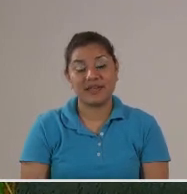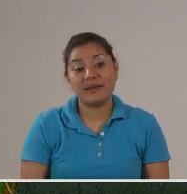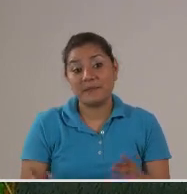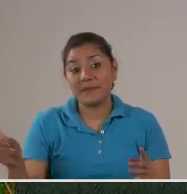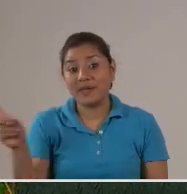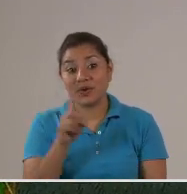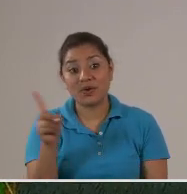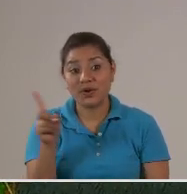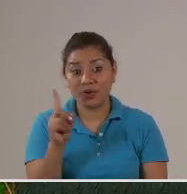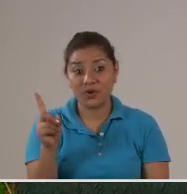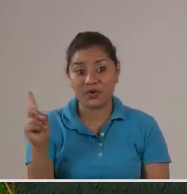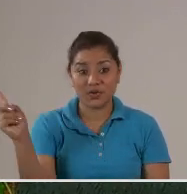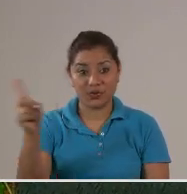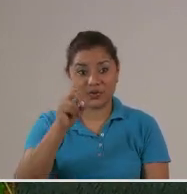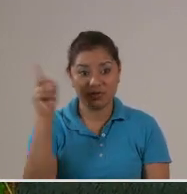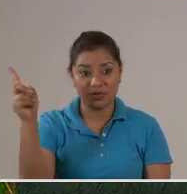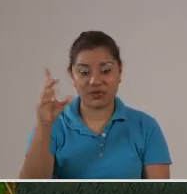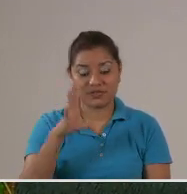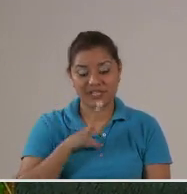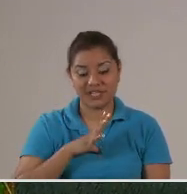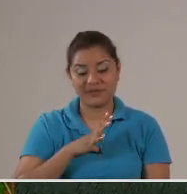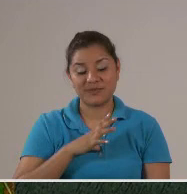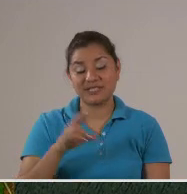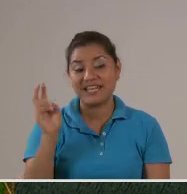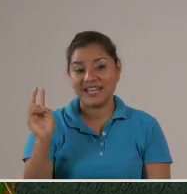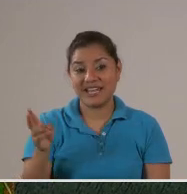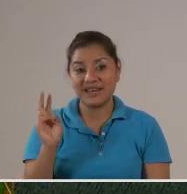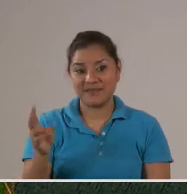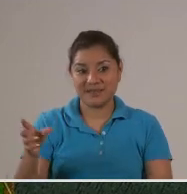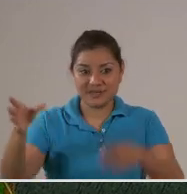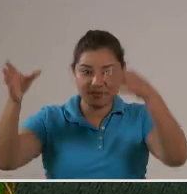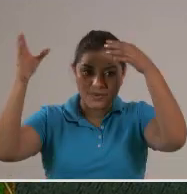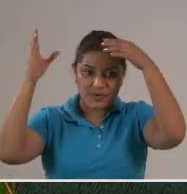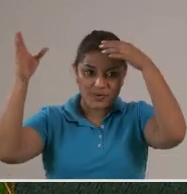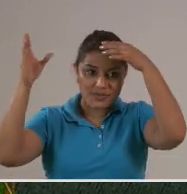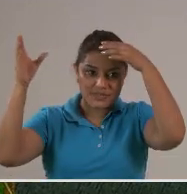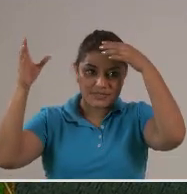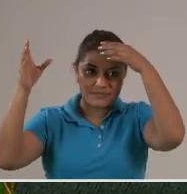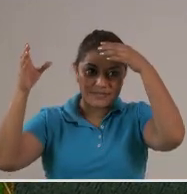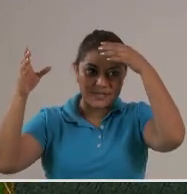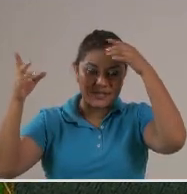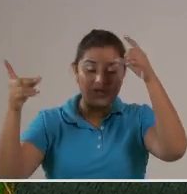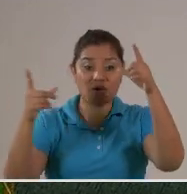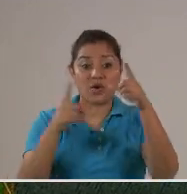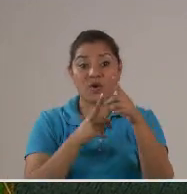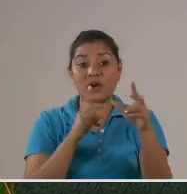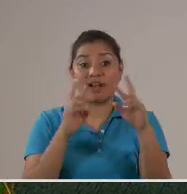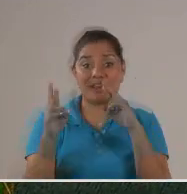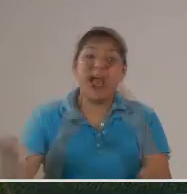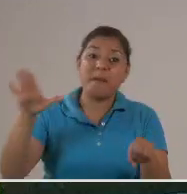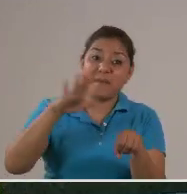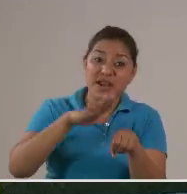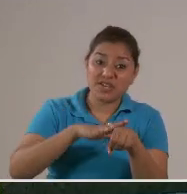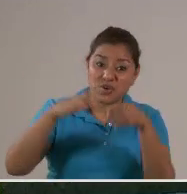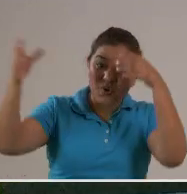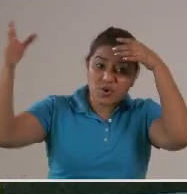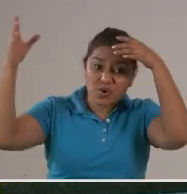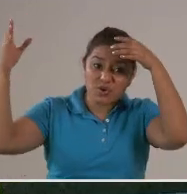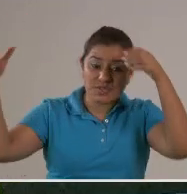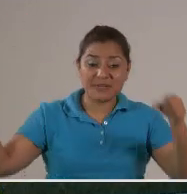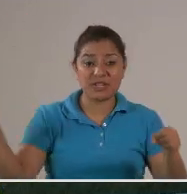todos tenemos la el mismo conocimiento respecto a lo que es malo bueno o regular